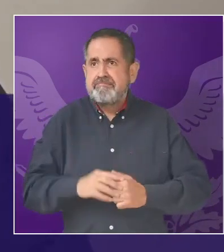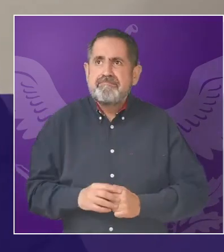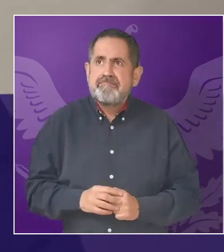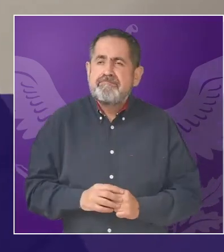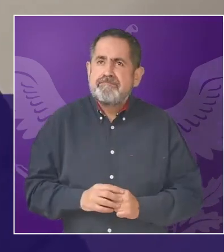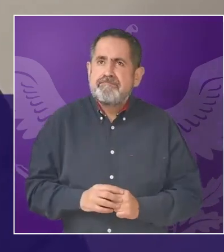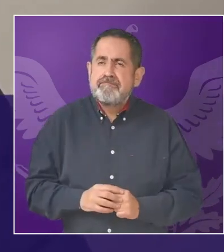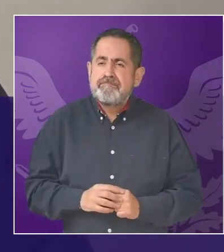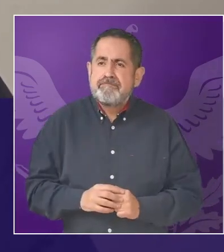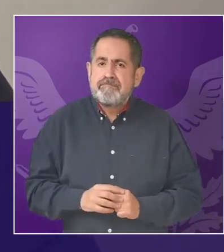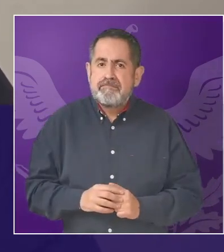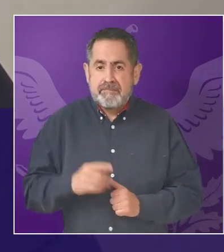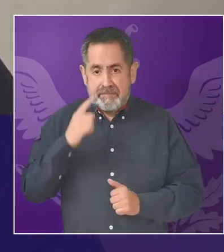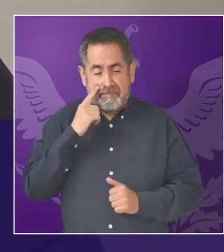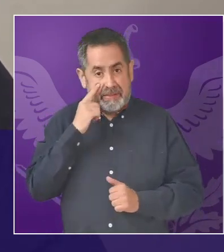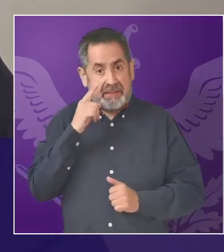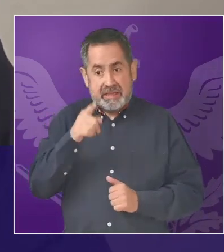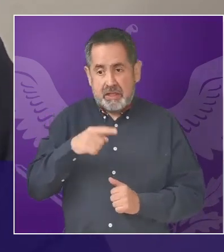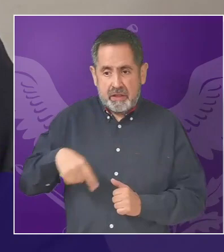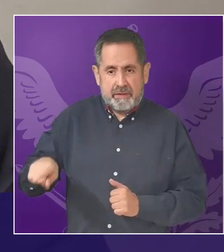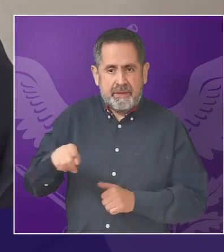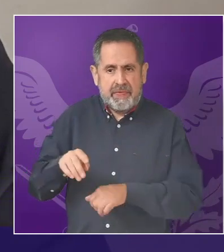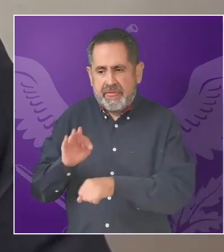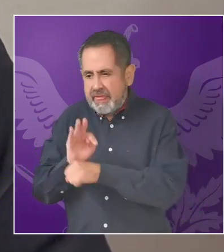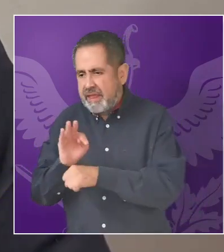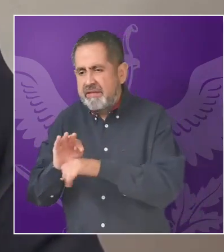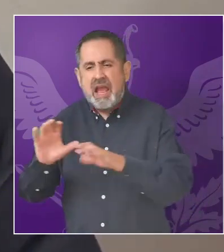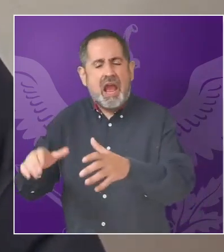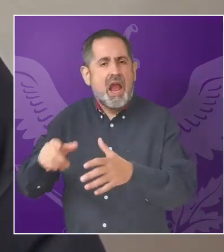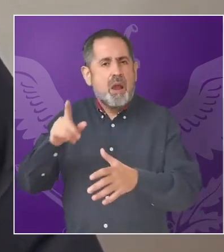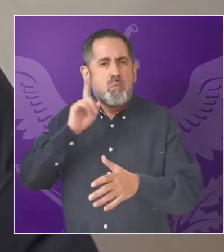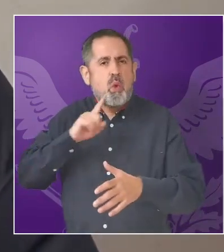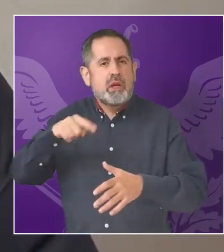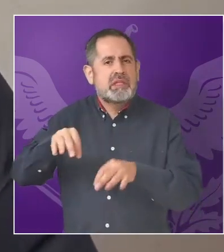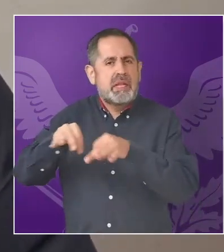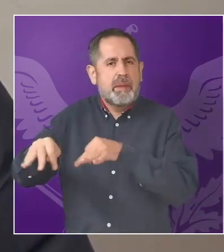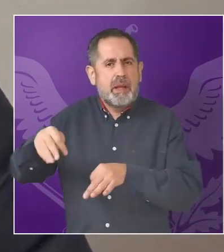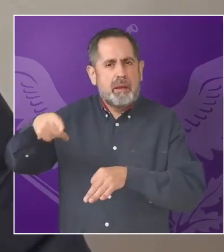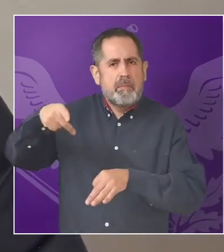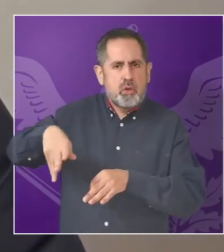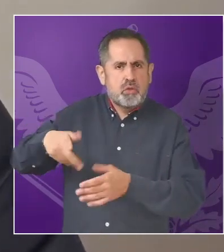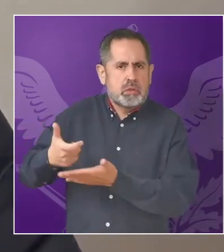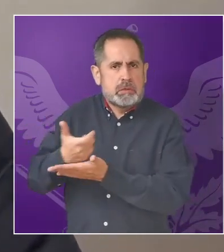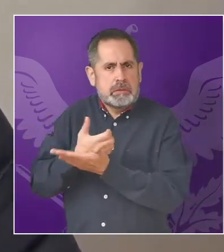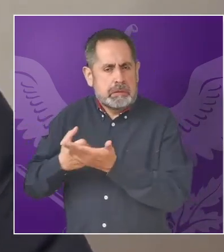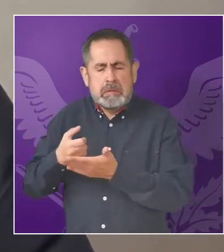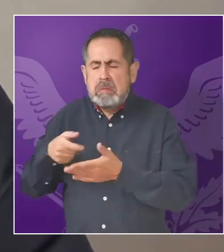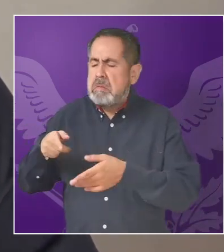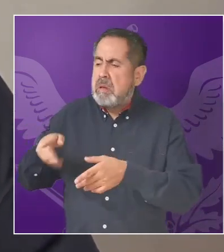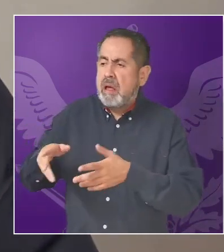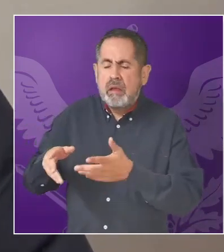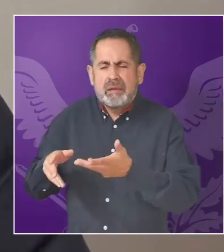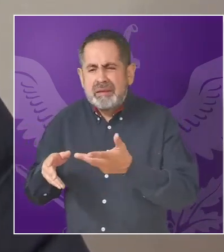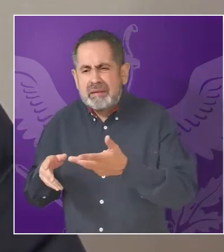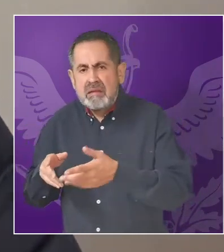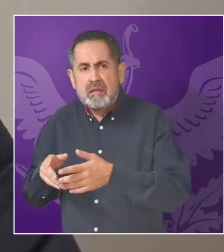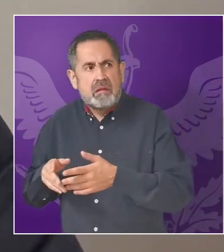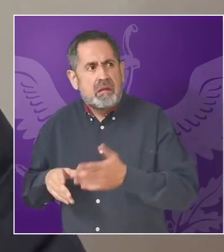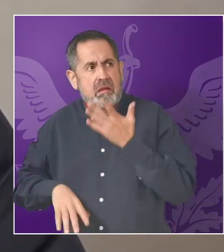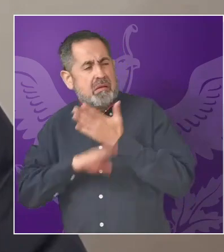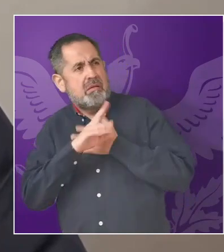Ha ocurrido cuando persigue la defensa de trabajadoras sexuales, por